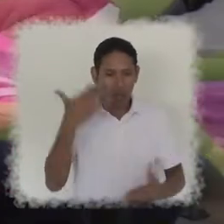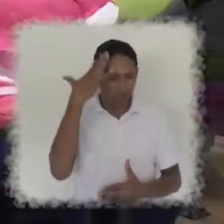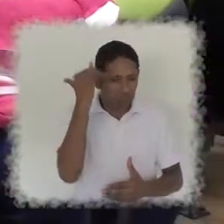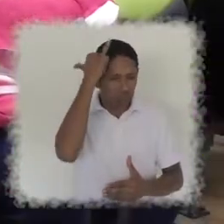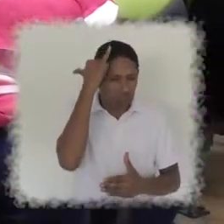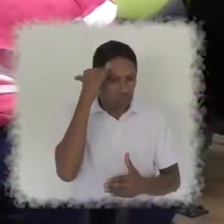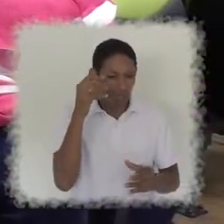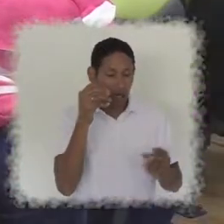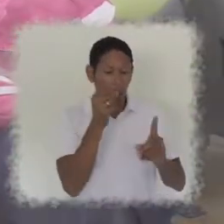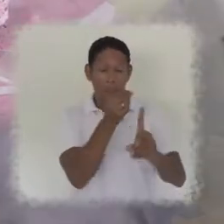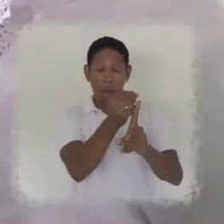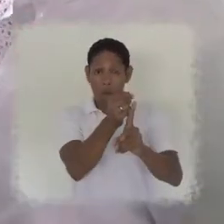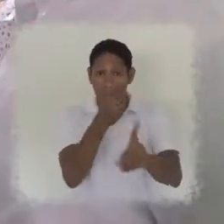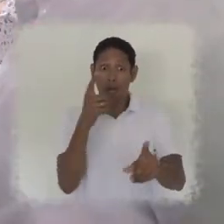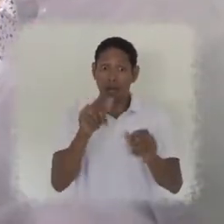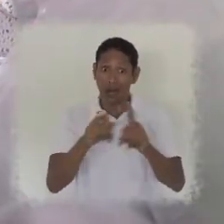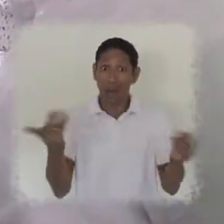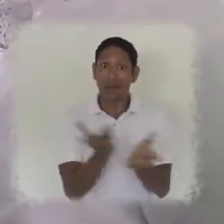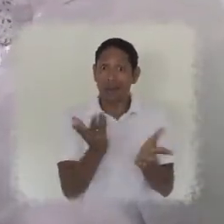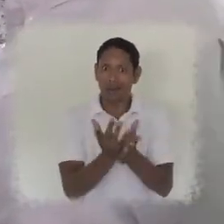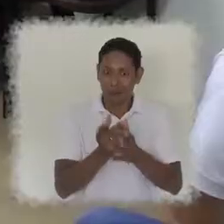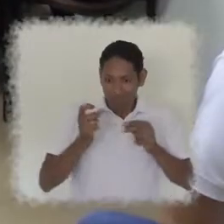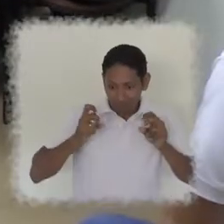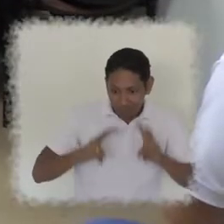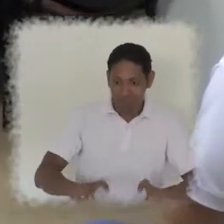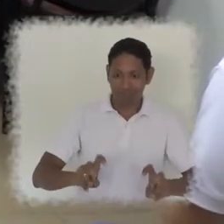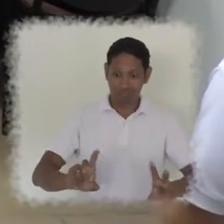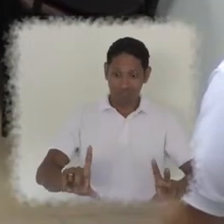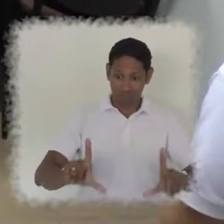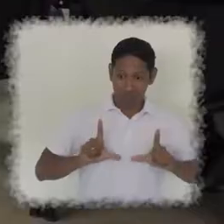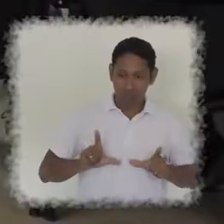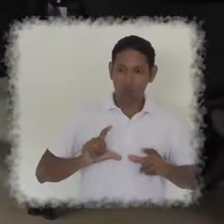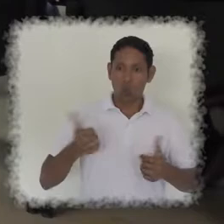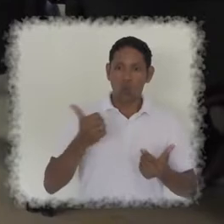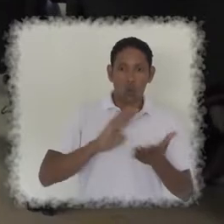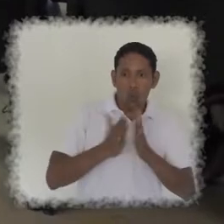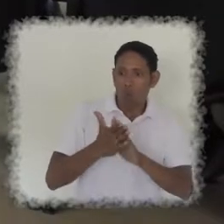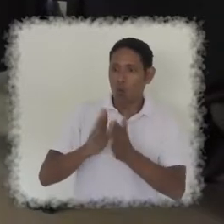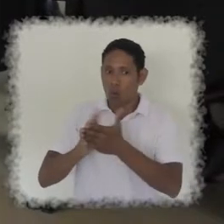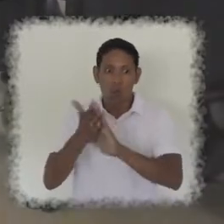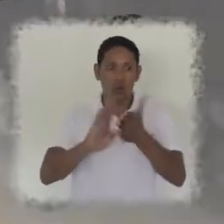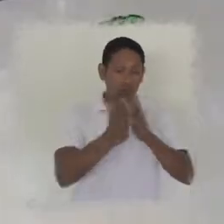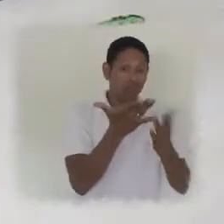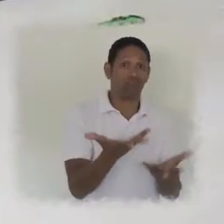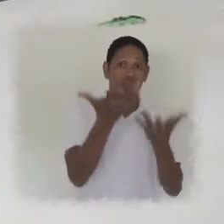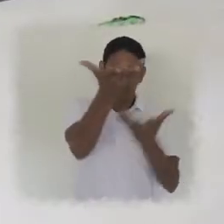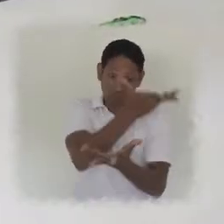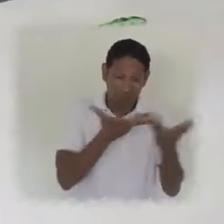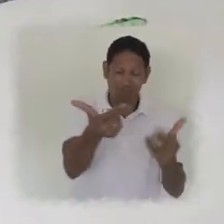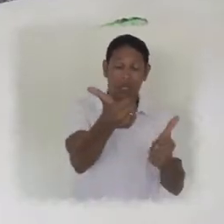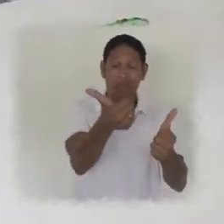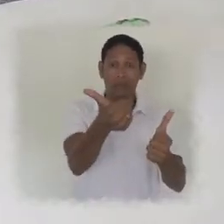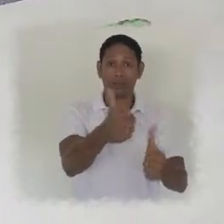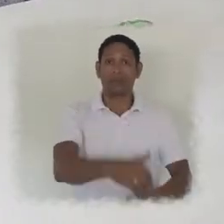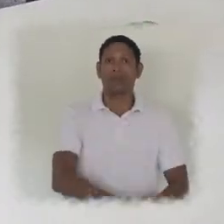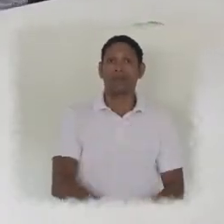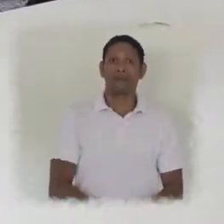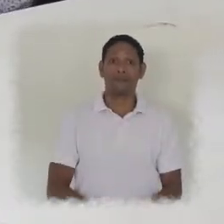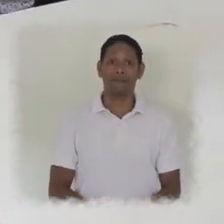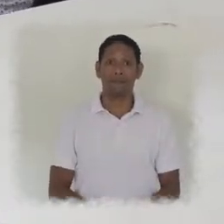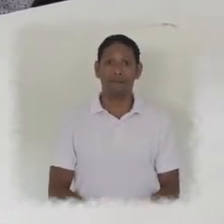sus procesos académicos y el impacto de sus estudiantes, investigadores y egresados en las comunidades de nuestra región.